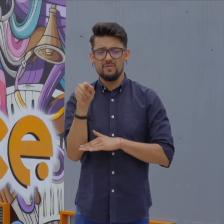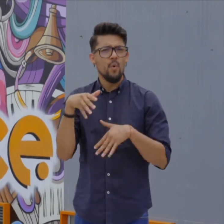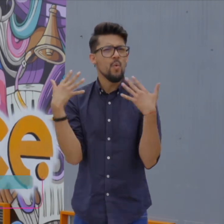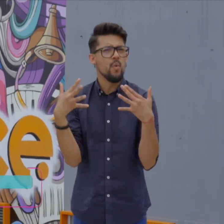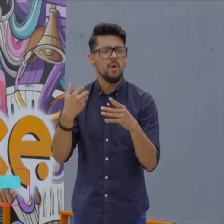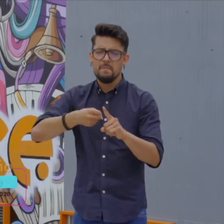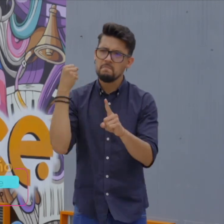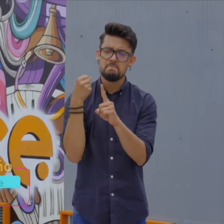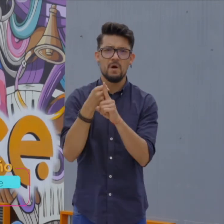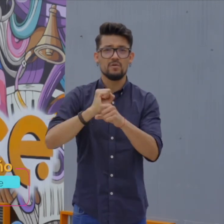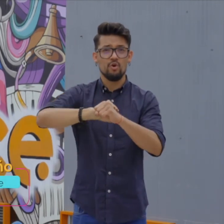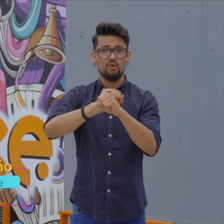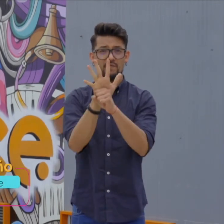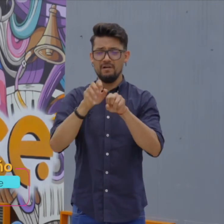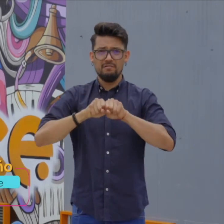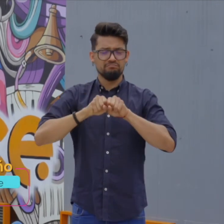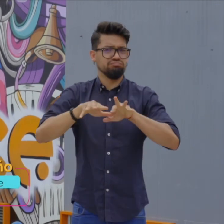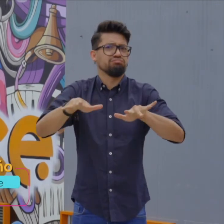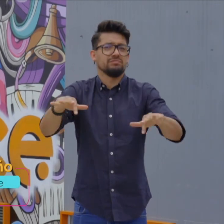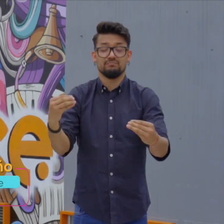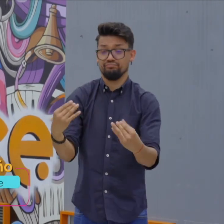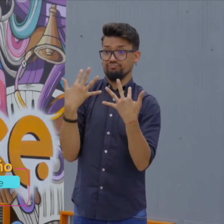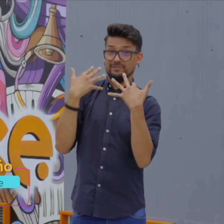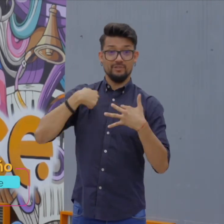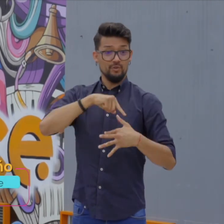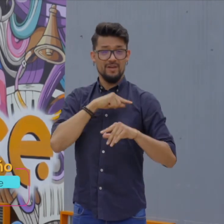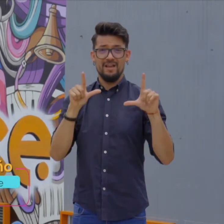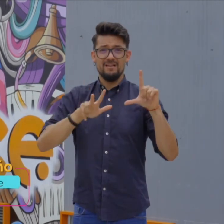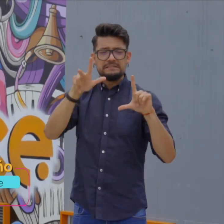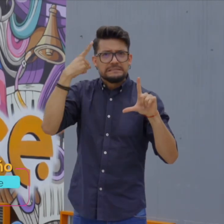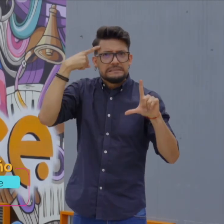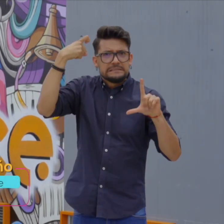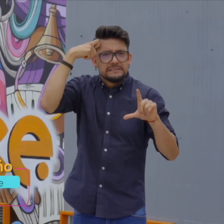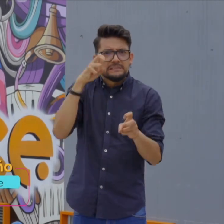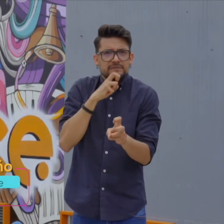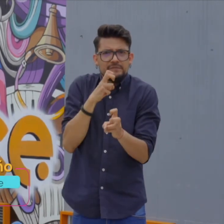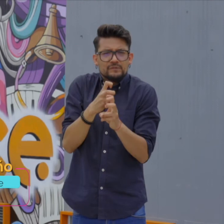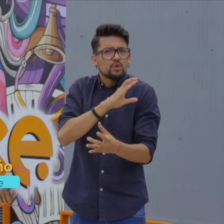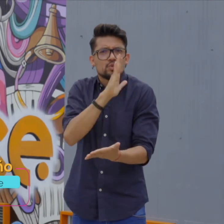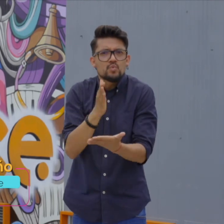El año 2020 planteó para todos retos nunca antes afrontados.